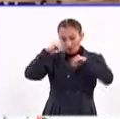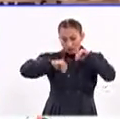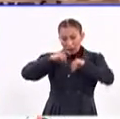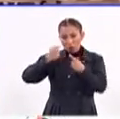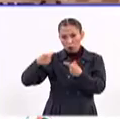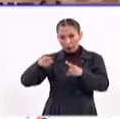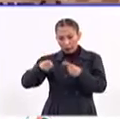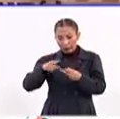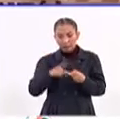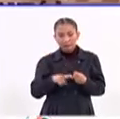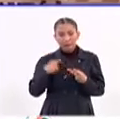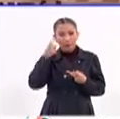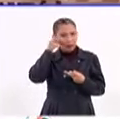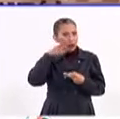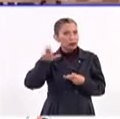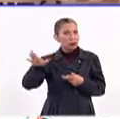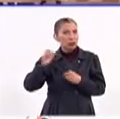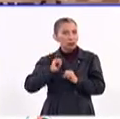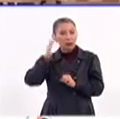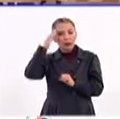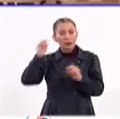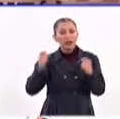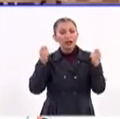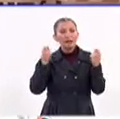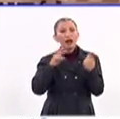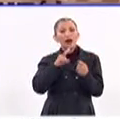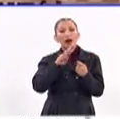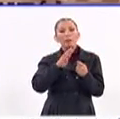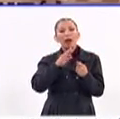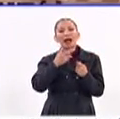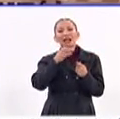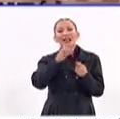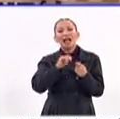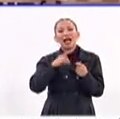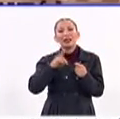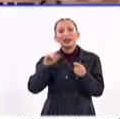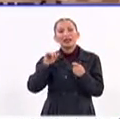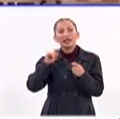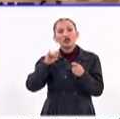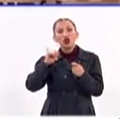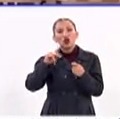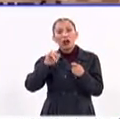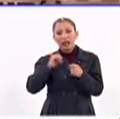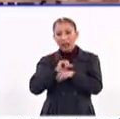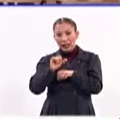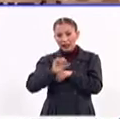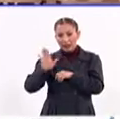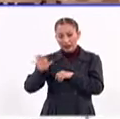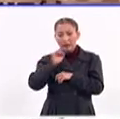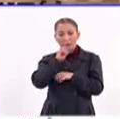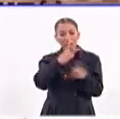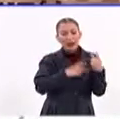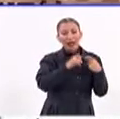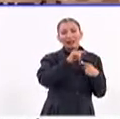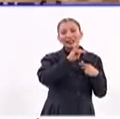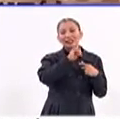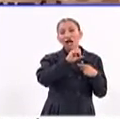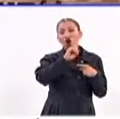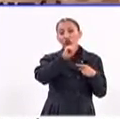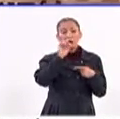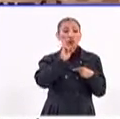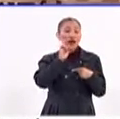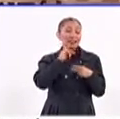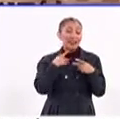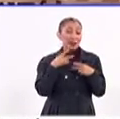y músico, director del Festival de Bahía Insonora en Bahía Blanca, en Argentina. Estará también Tilsa Ota, una